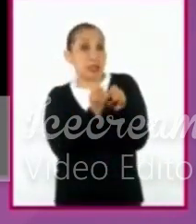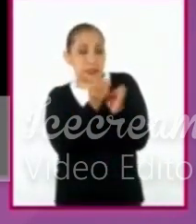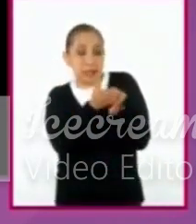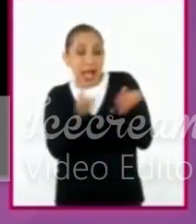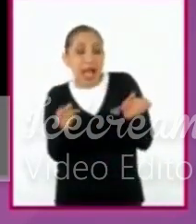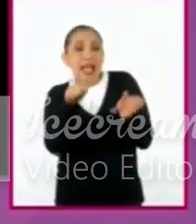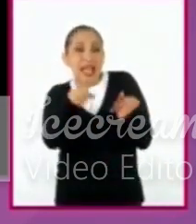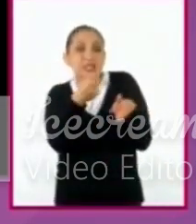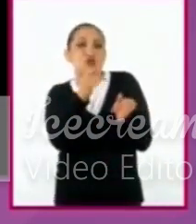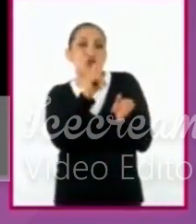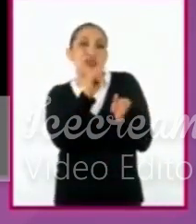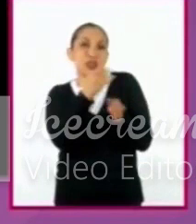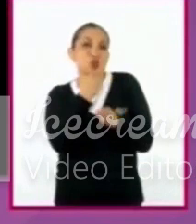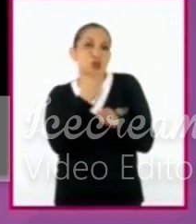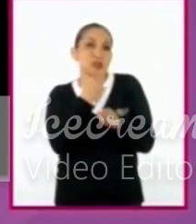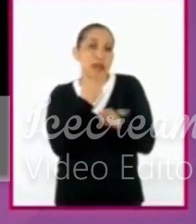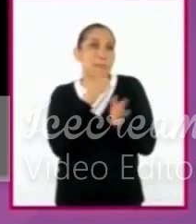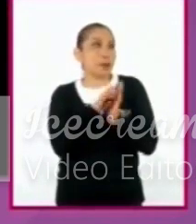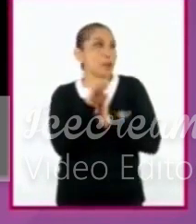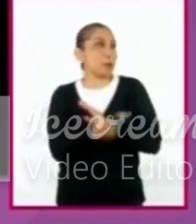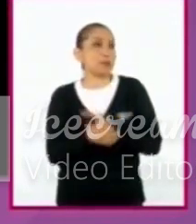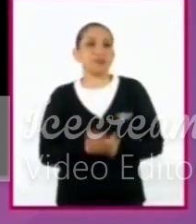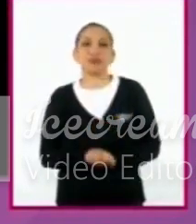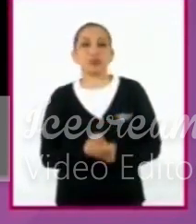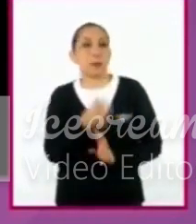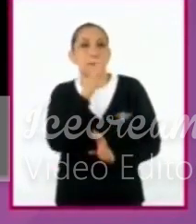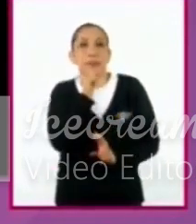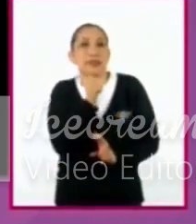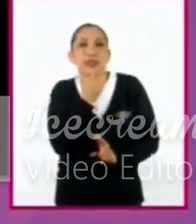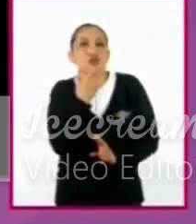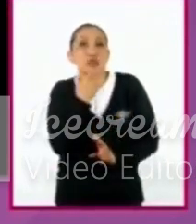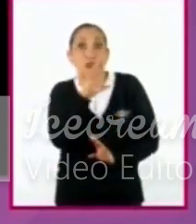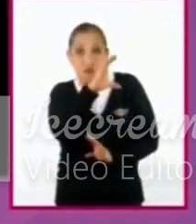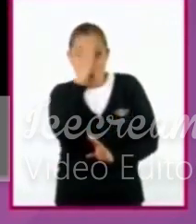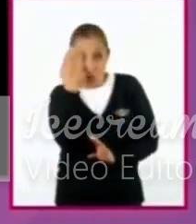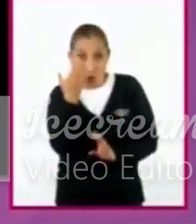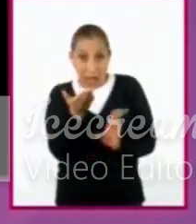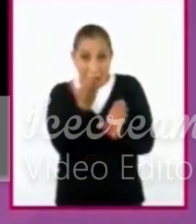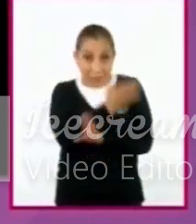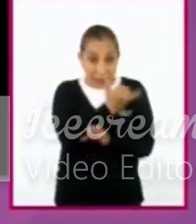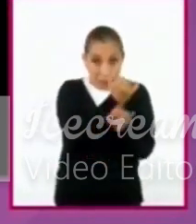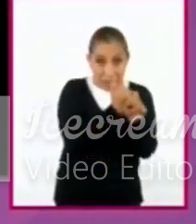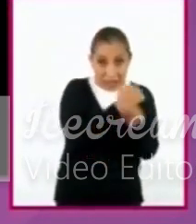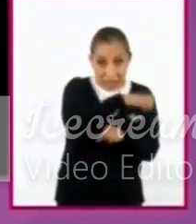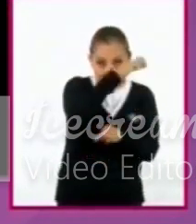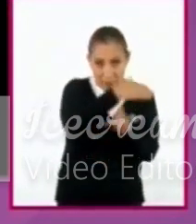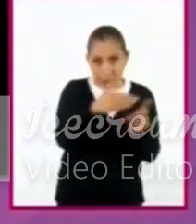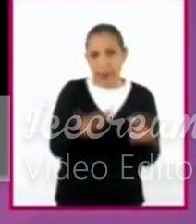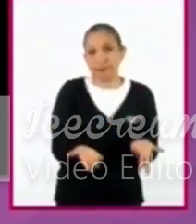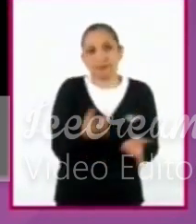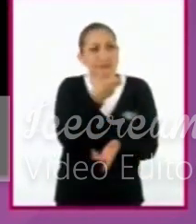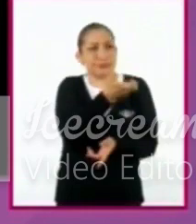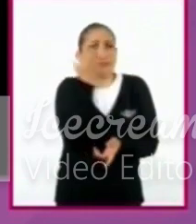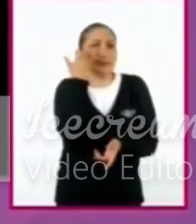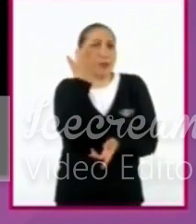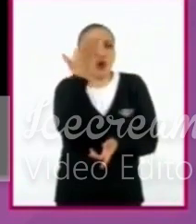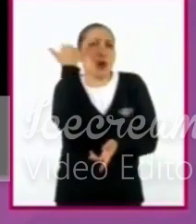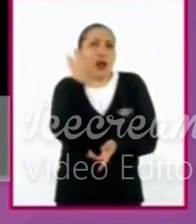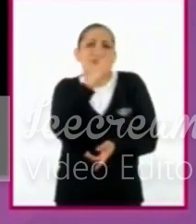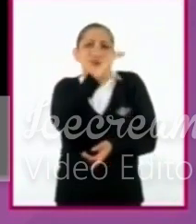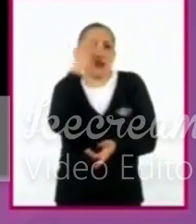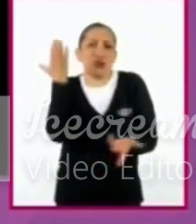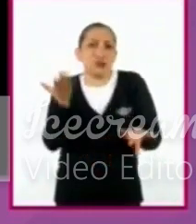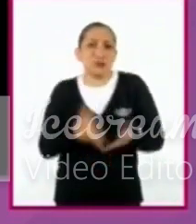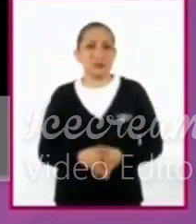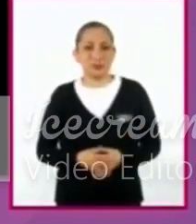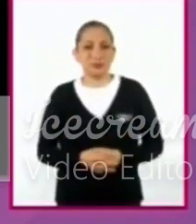son el tipo de fuentes que se emplean. Por ejemplo, no podríamos usar fotografías para estudiar la edad media, pues en ese periodo aún nos habían